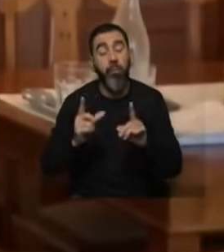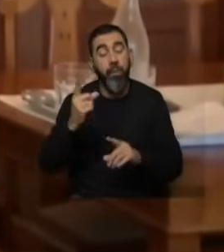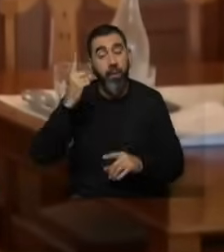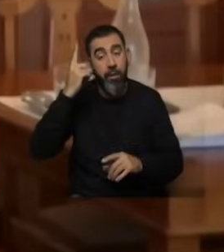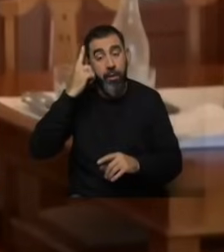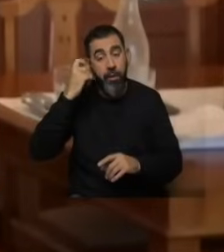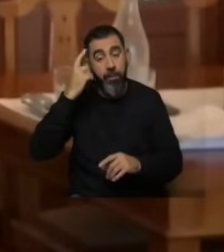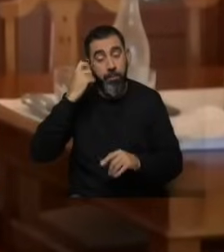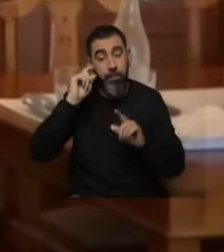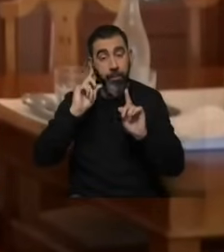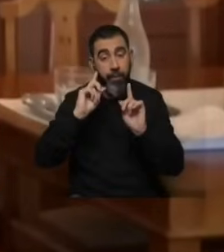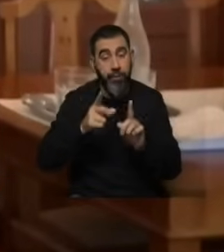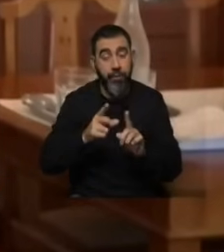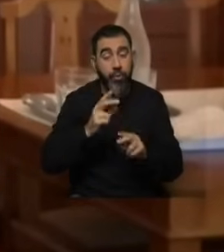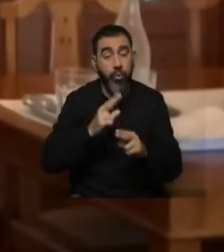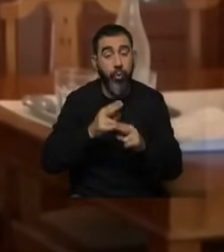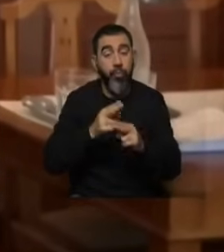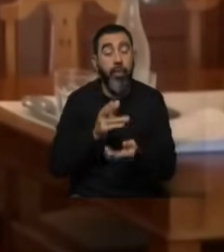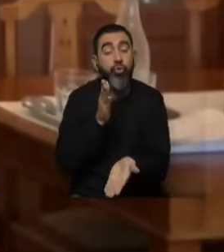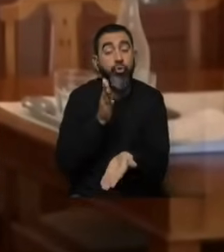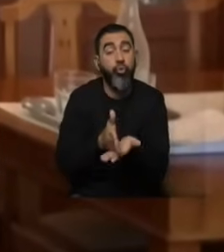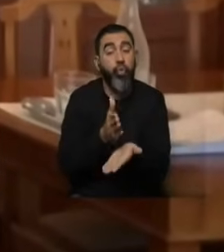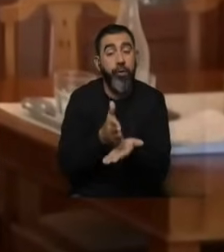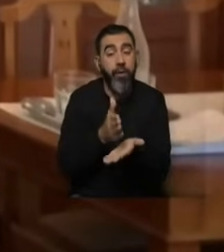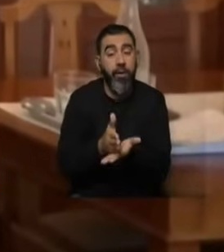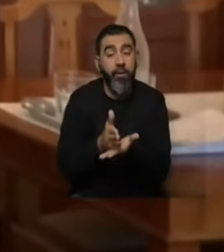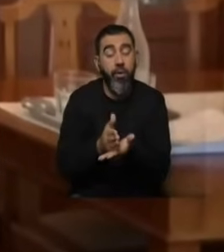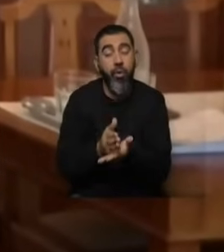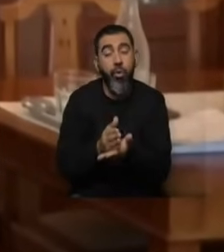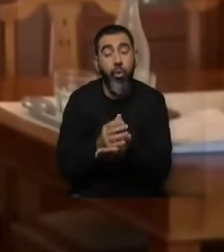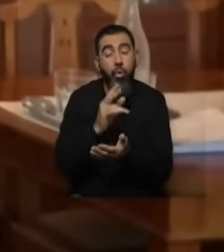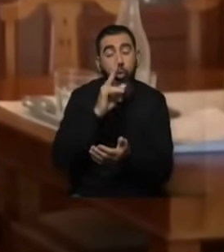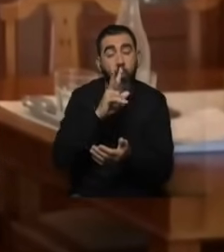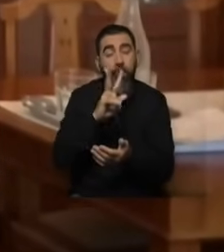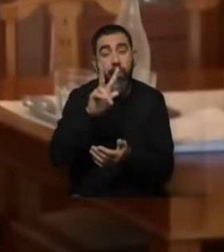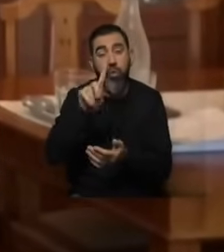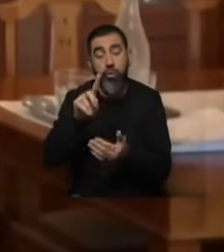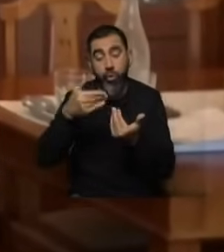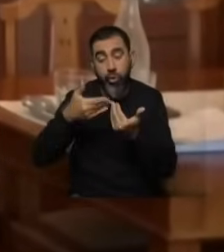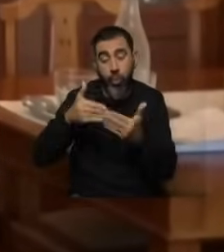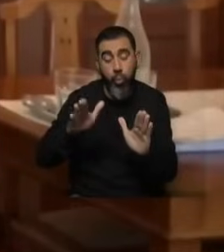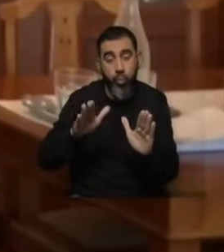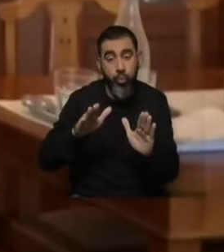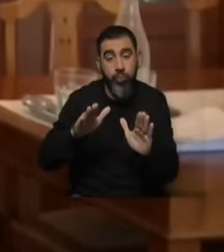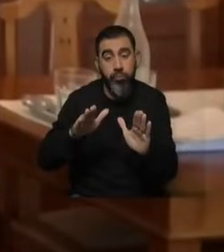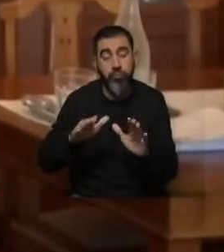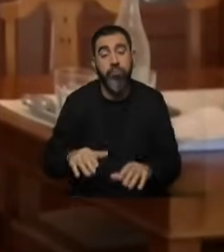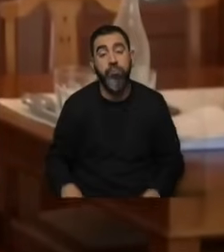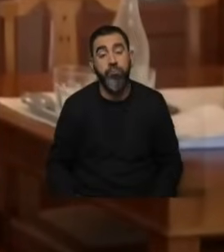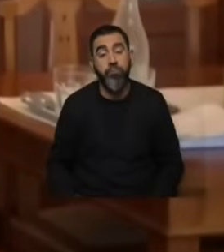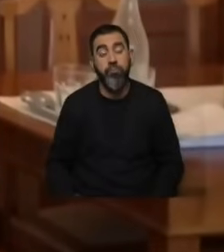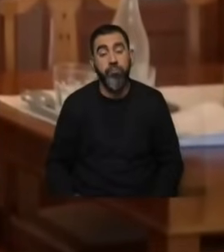experiencia que se llama solidarias que funciona de 2021 y que reúne